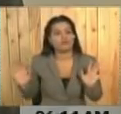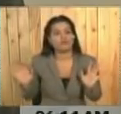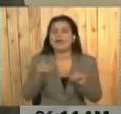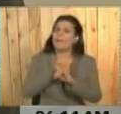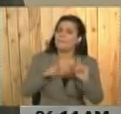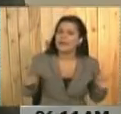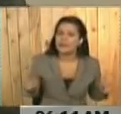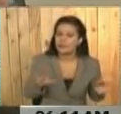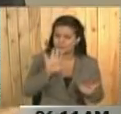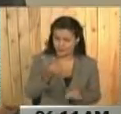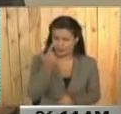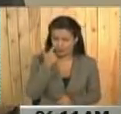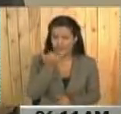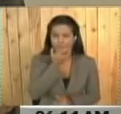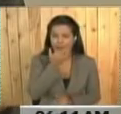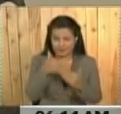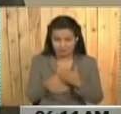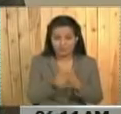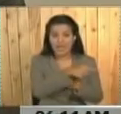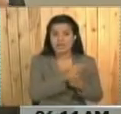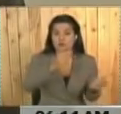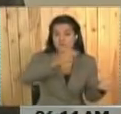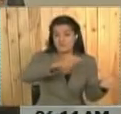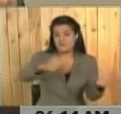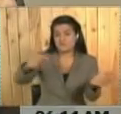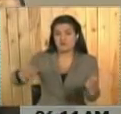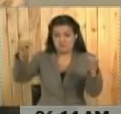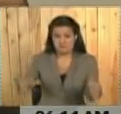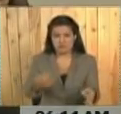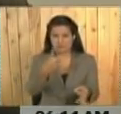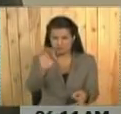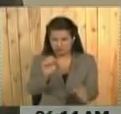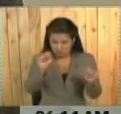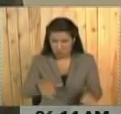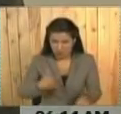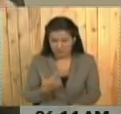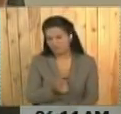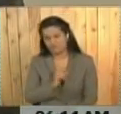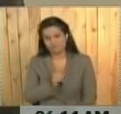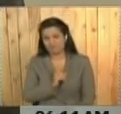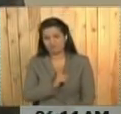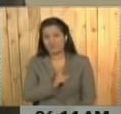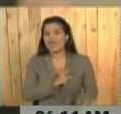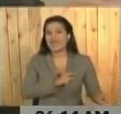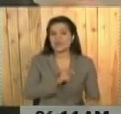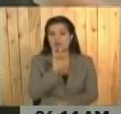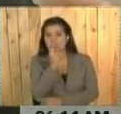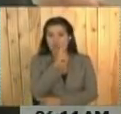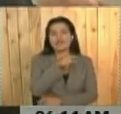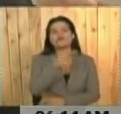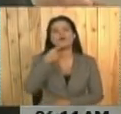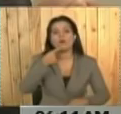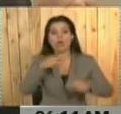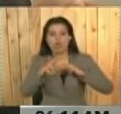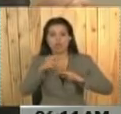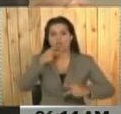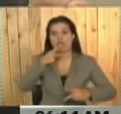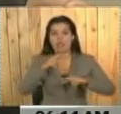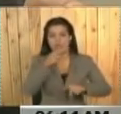ocurrir que ellos no van a recoger la firma y es el doble juego que tienen ellos desde lo hemos visto desde